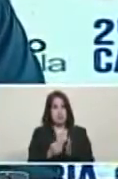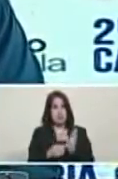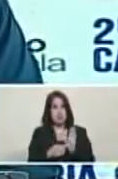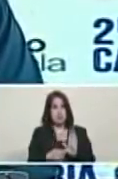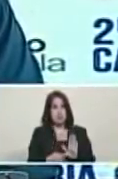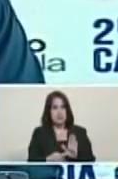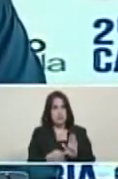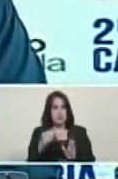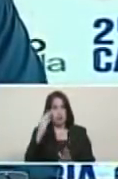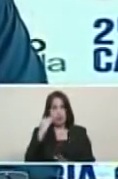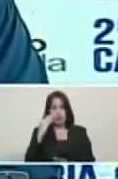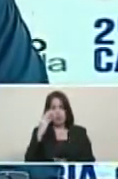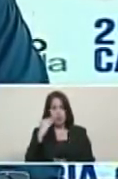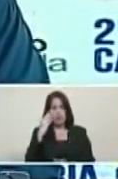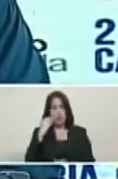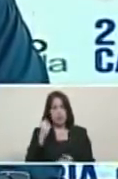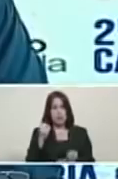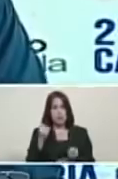Toda la experiencia